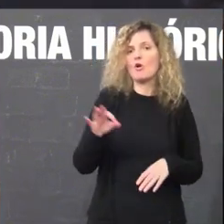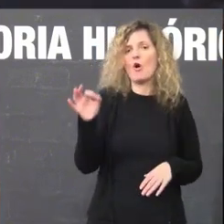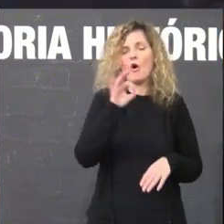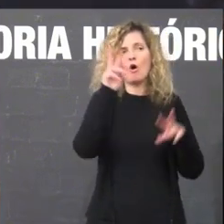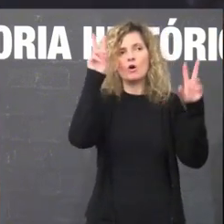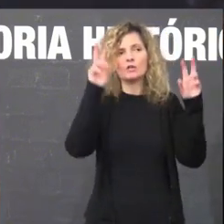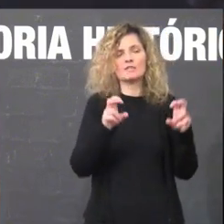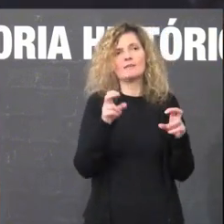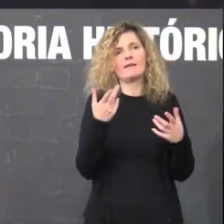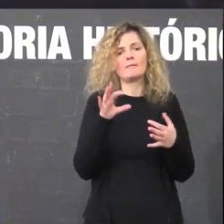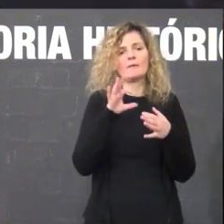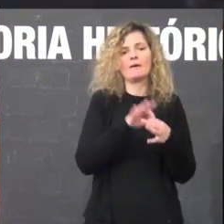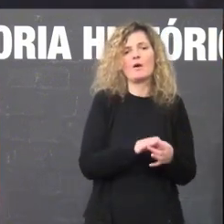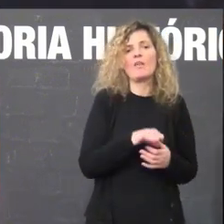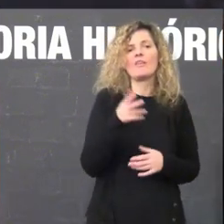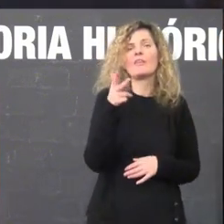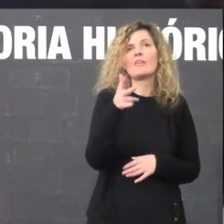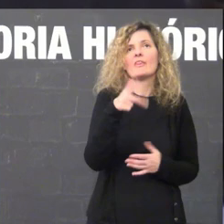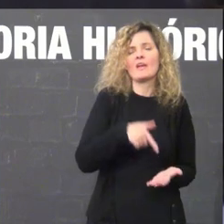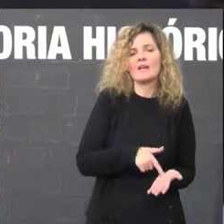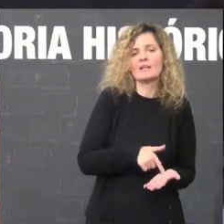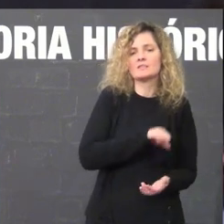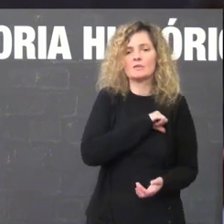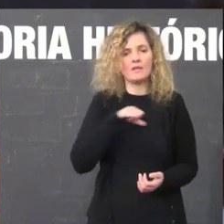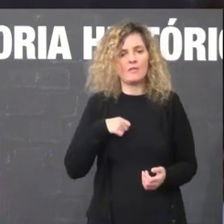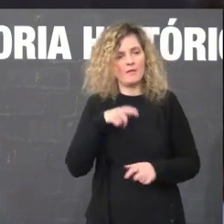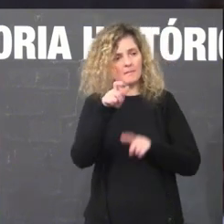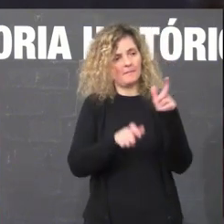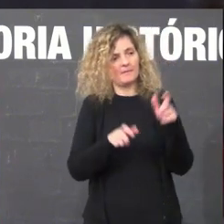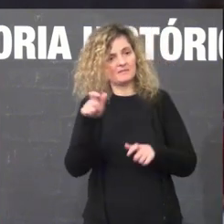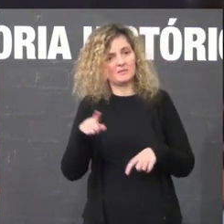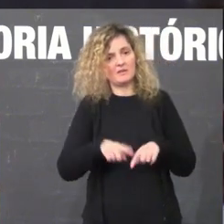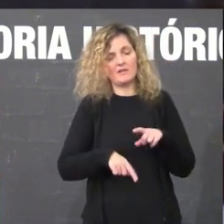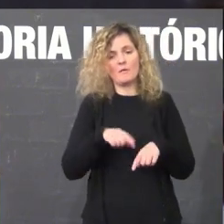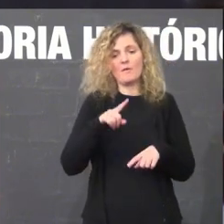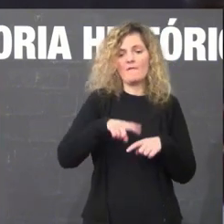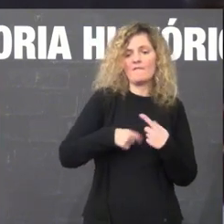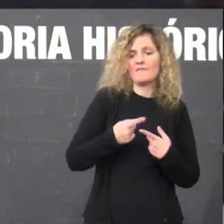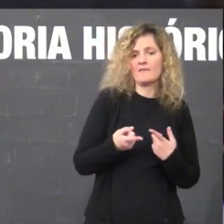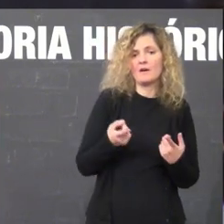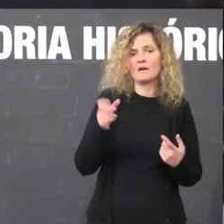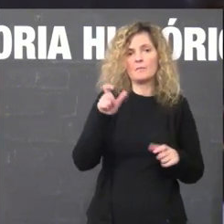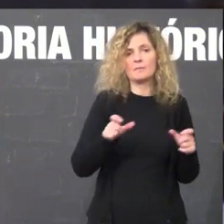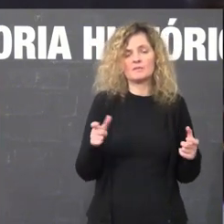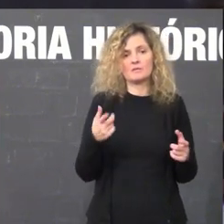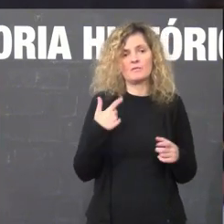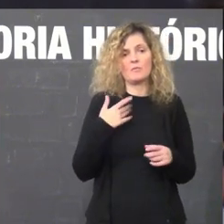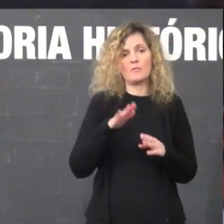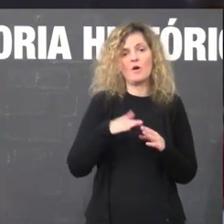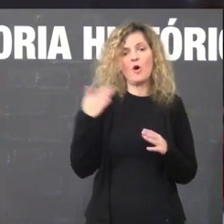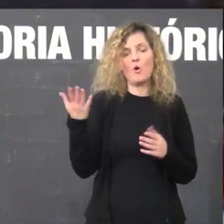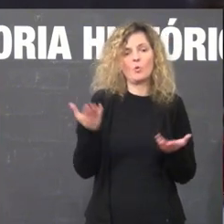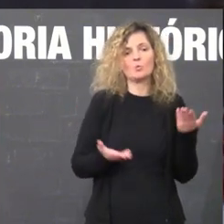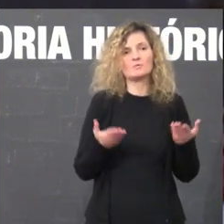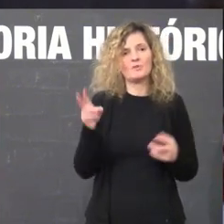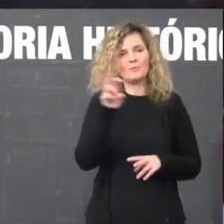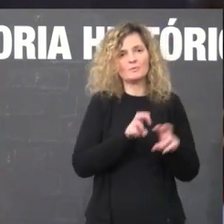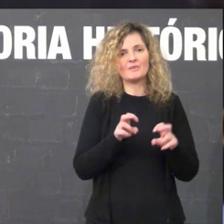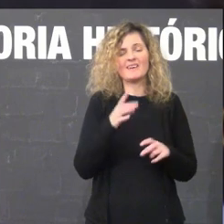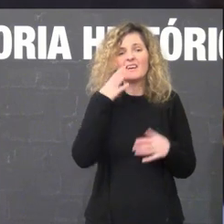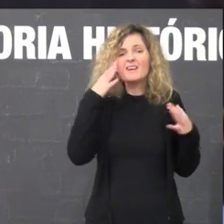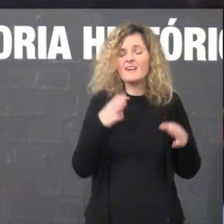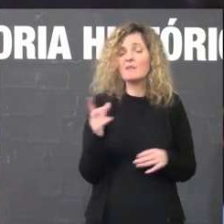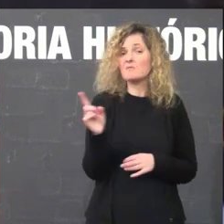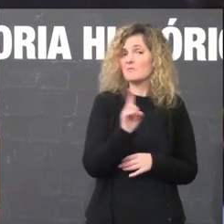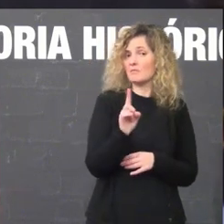es una cuestión que tiene que ver con el derecho individual de determinadas familias o determinadas personas a que se les haga justicia y no es así